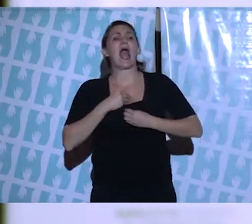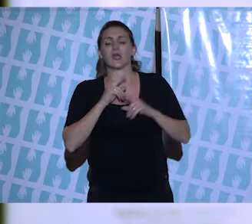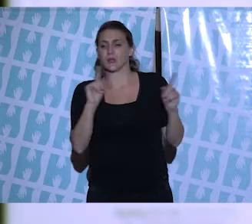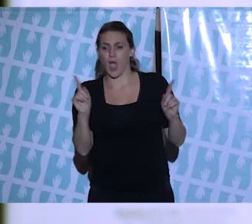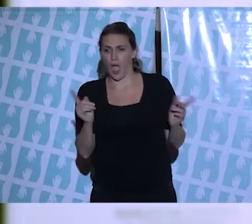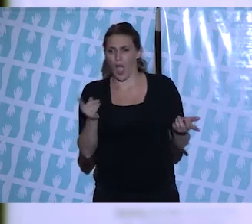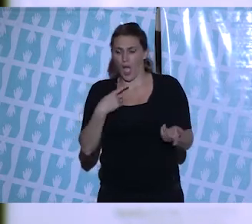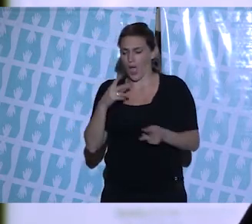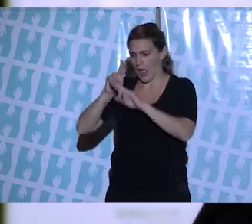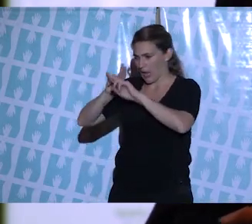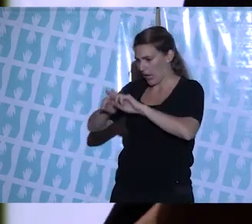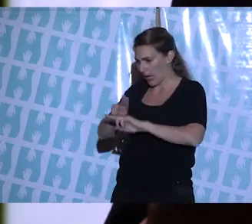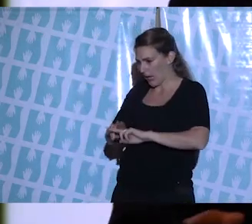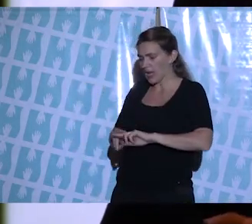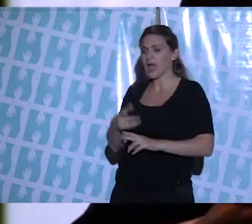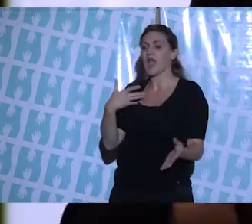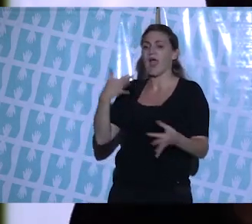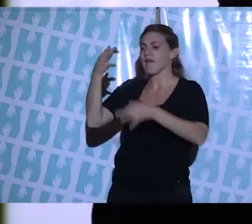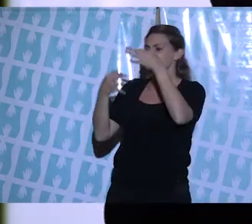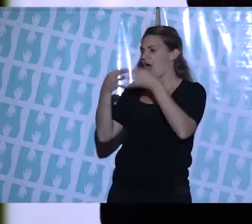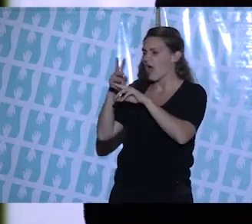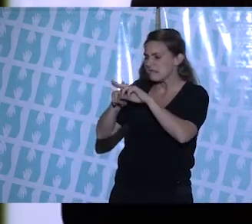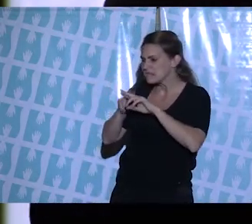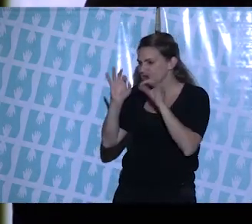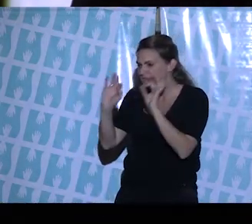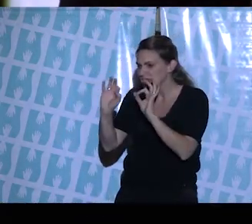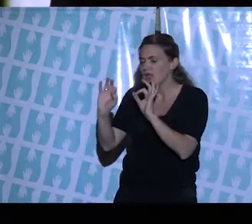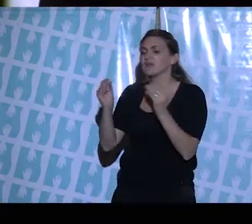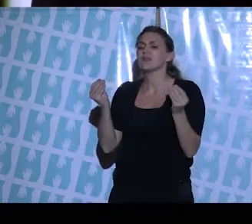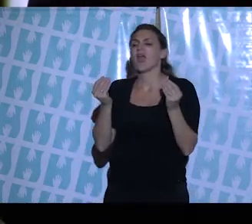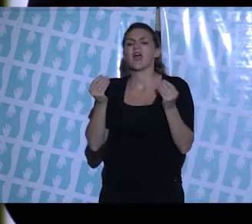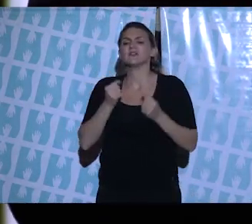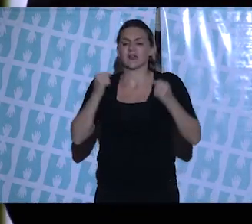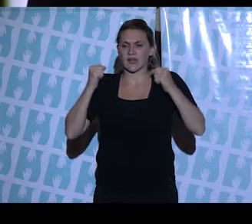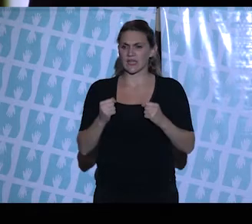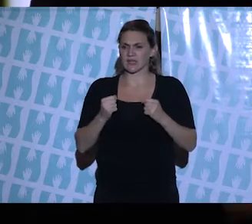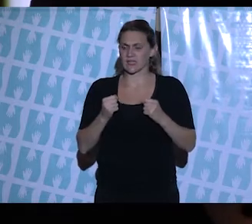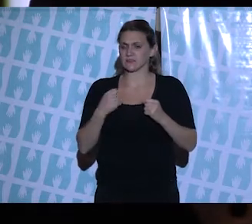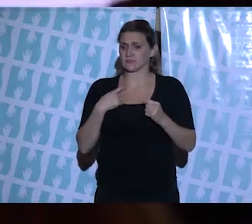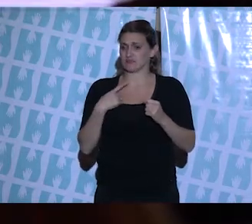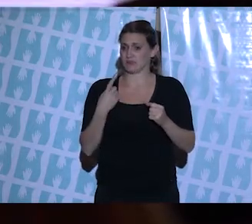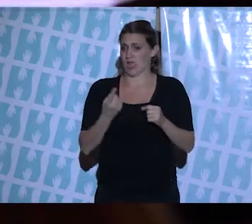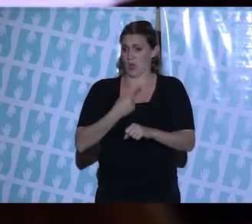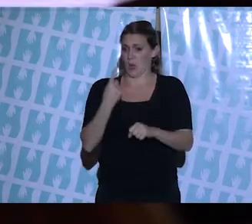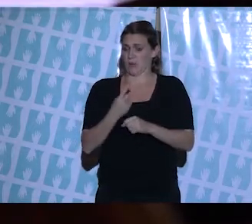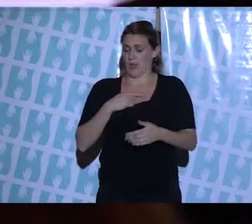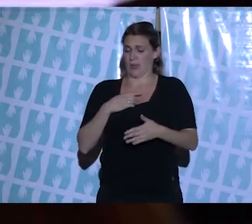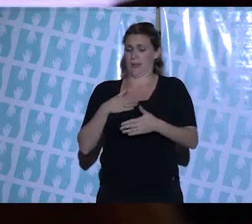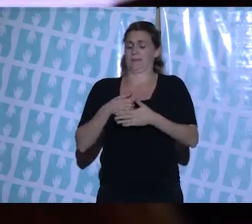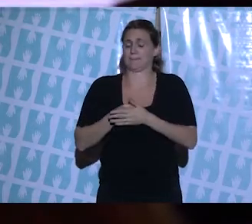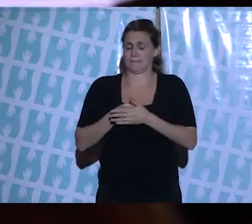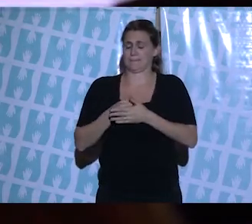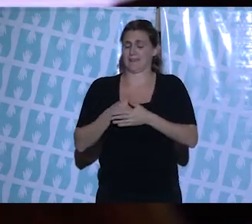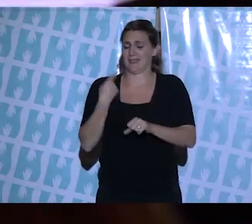paciente, porque la rigidez es la resistencia al desplazamiento de un segmento